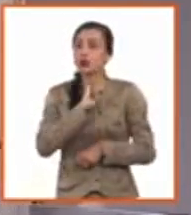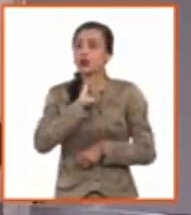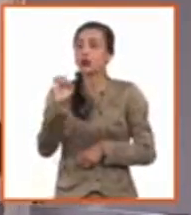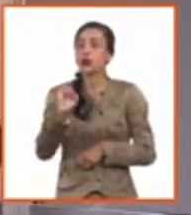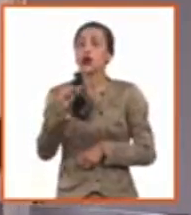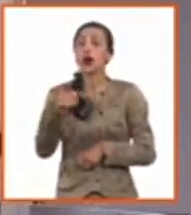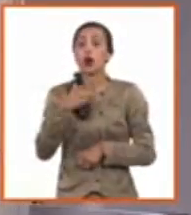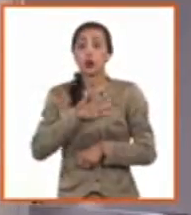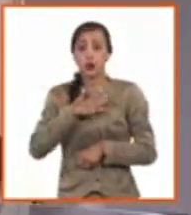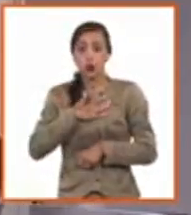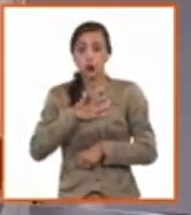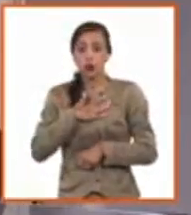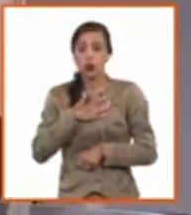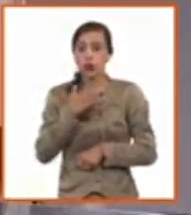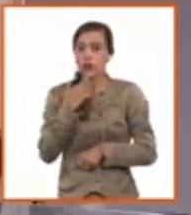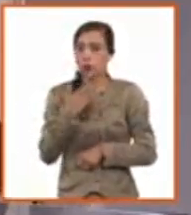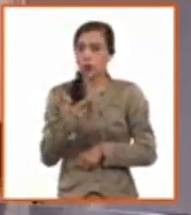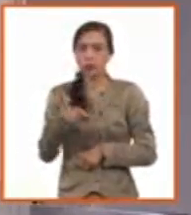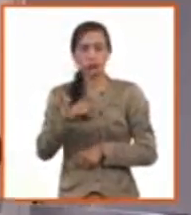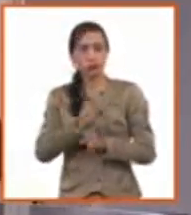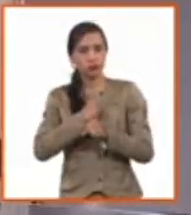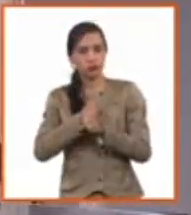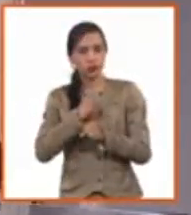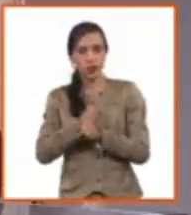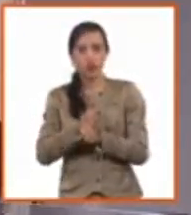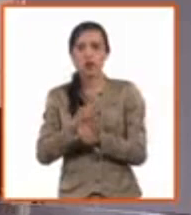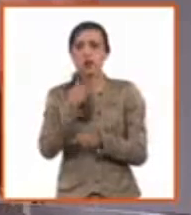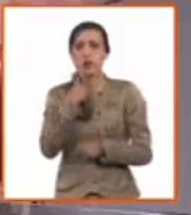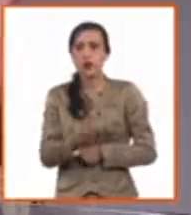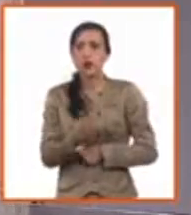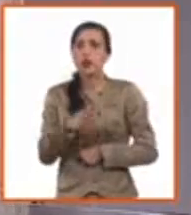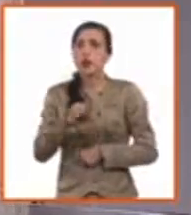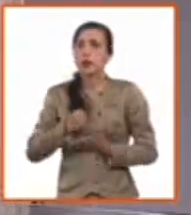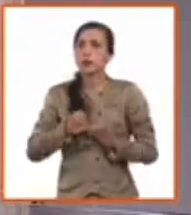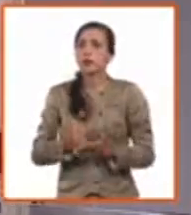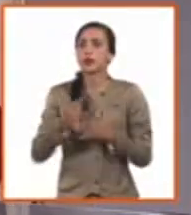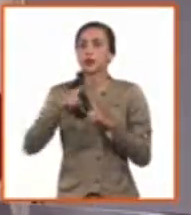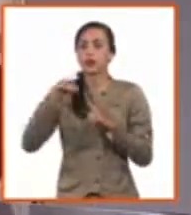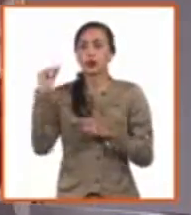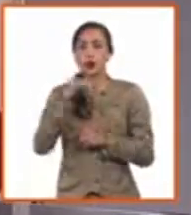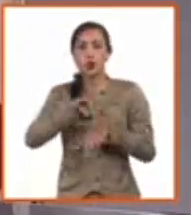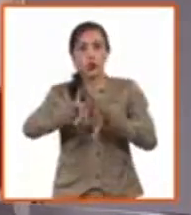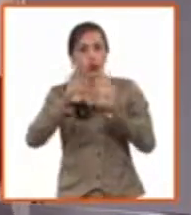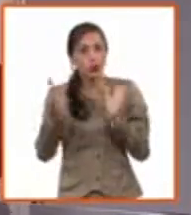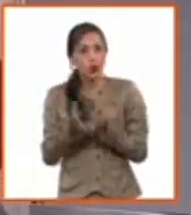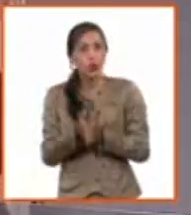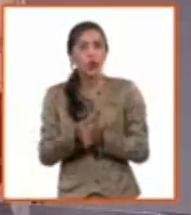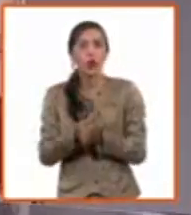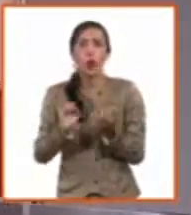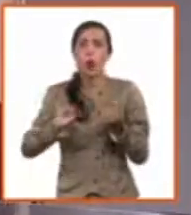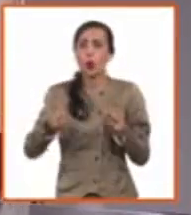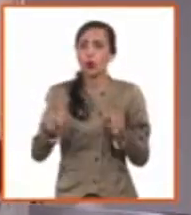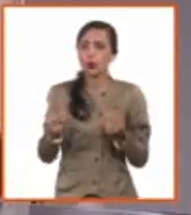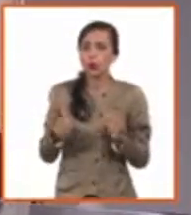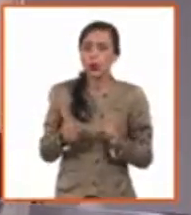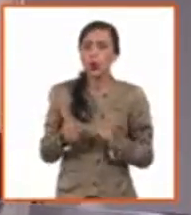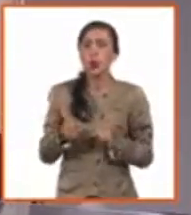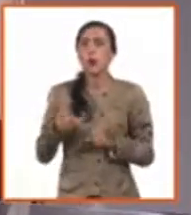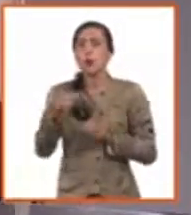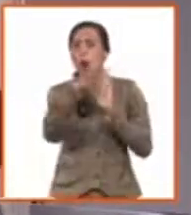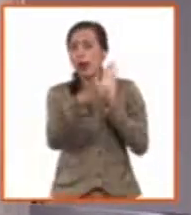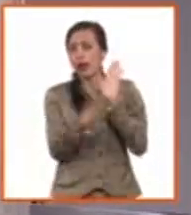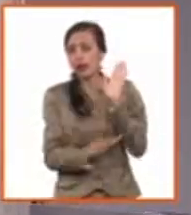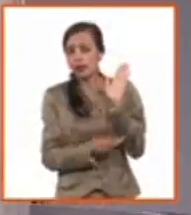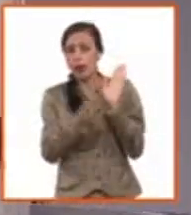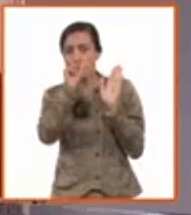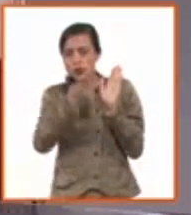logrado que la industria de una respuesta activa y apoyaba o soporte tecnológico con procesos de control ahí están los